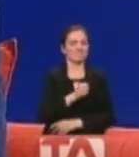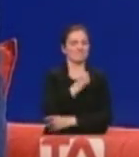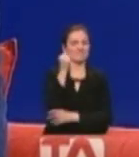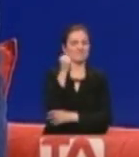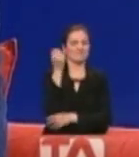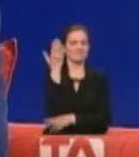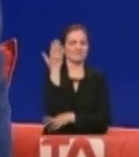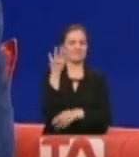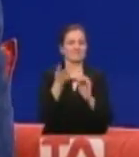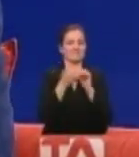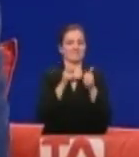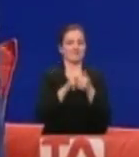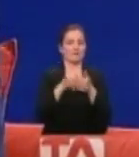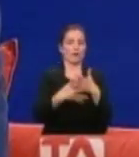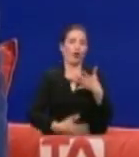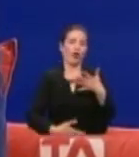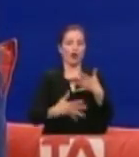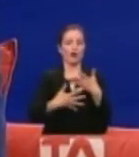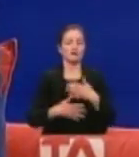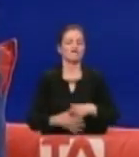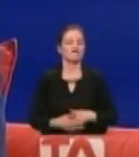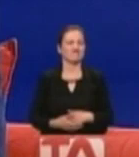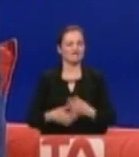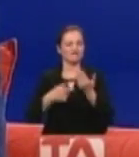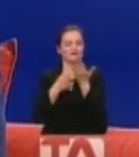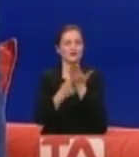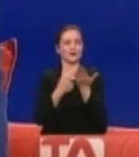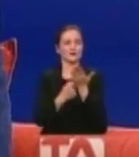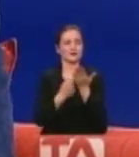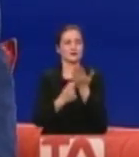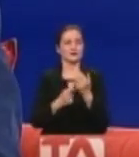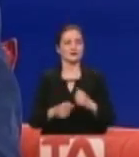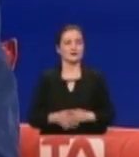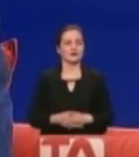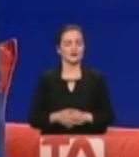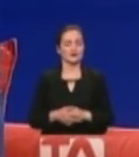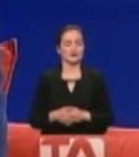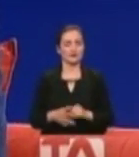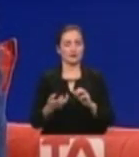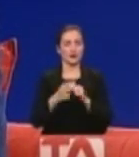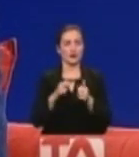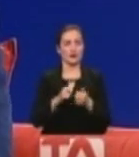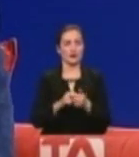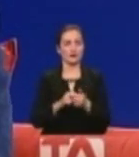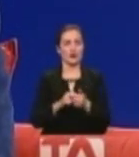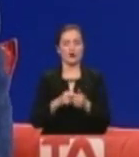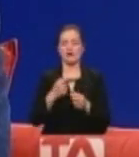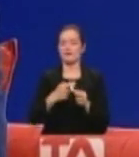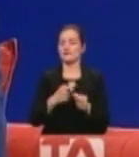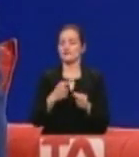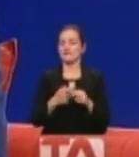Quizás habría que analizarlo en una